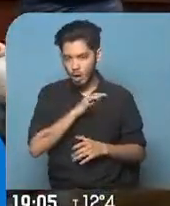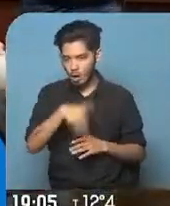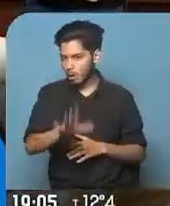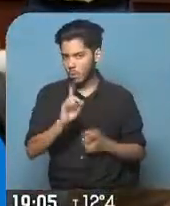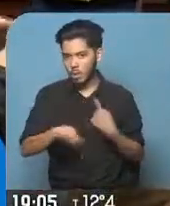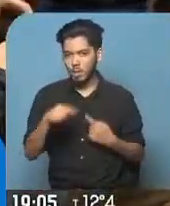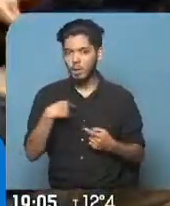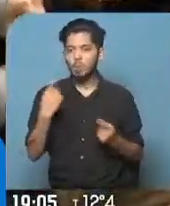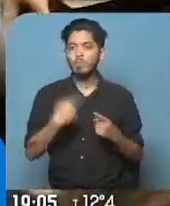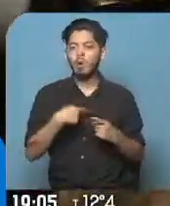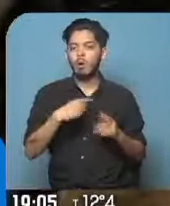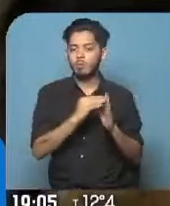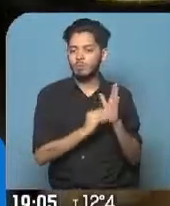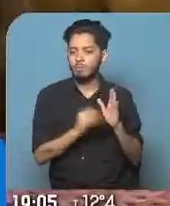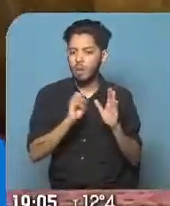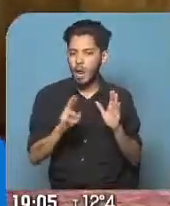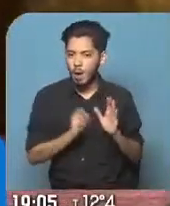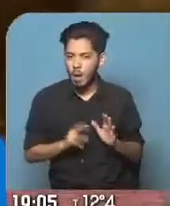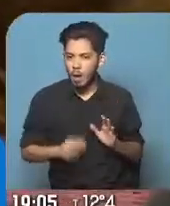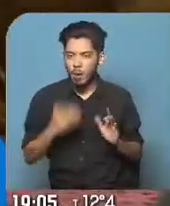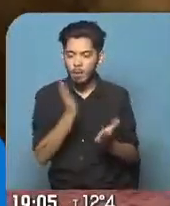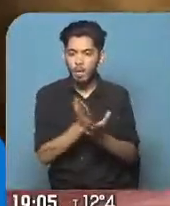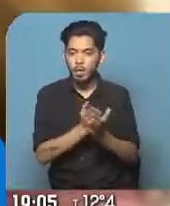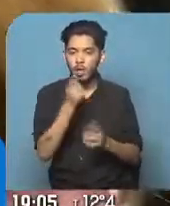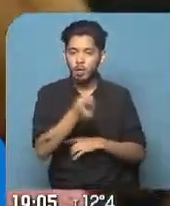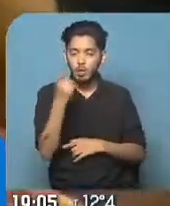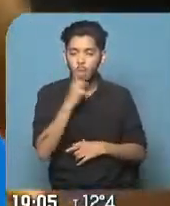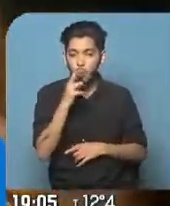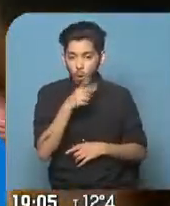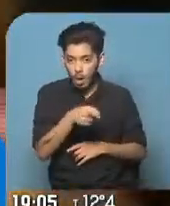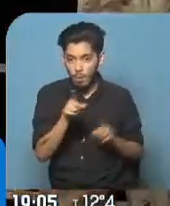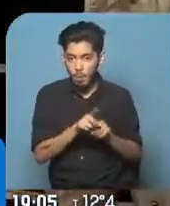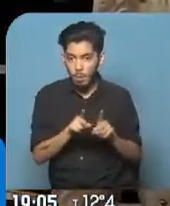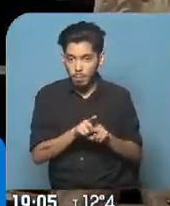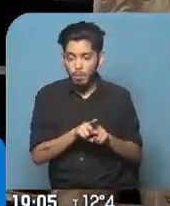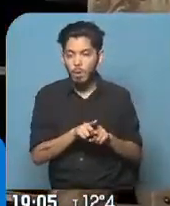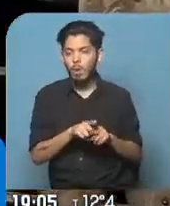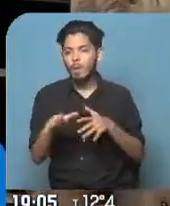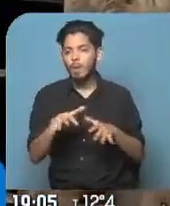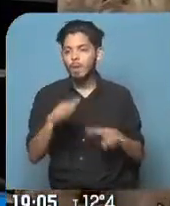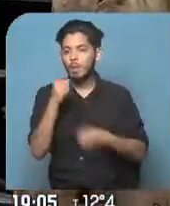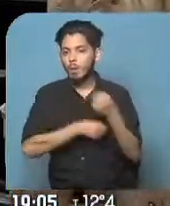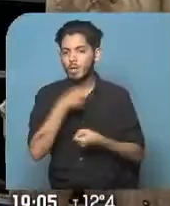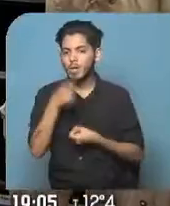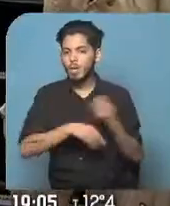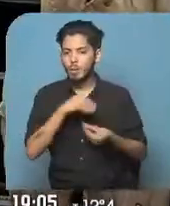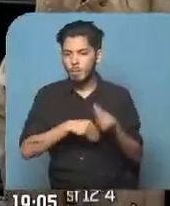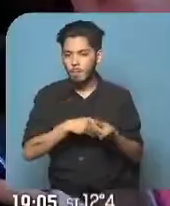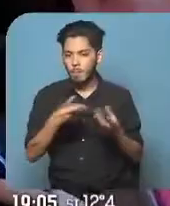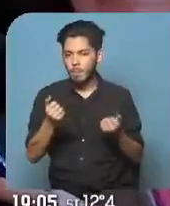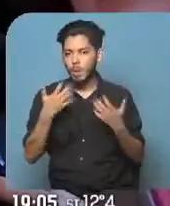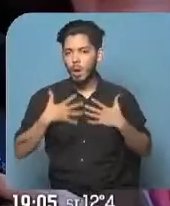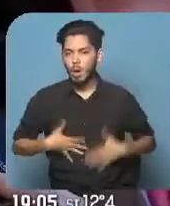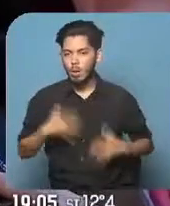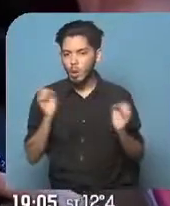una violación a los derechos humanos de la mujer se plantearon como agravantes fue un contexto de violencia familiar e hizo desaparecer el cuerpo oculto